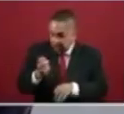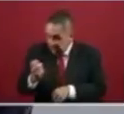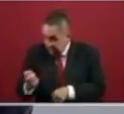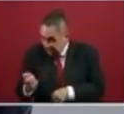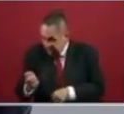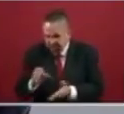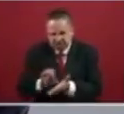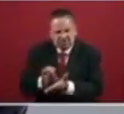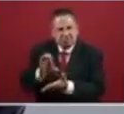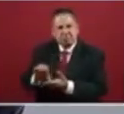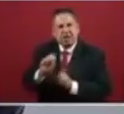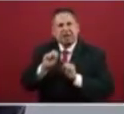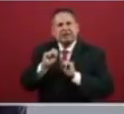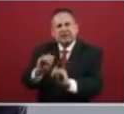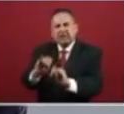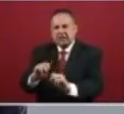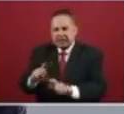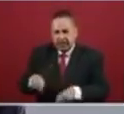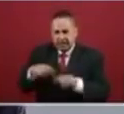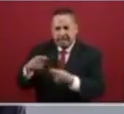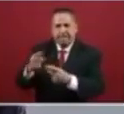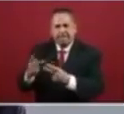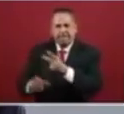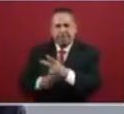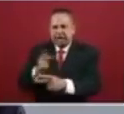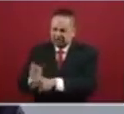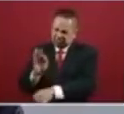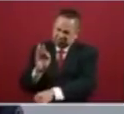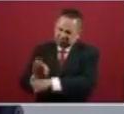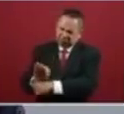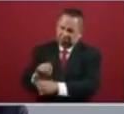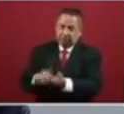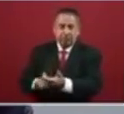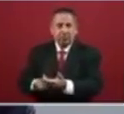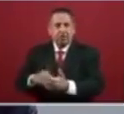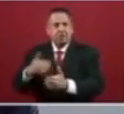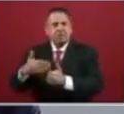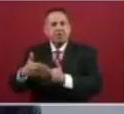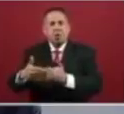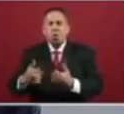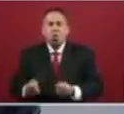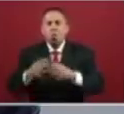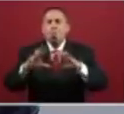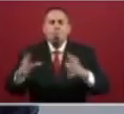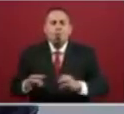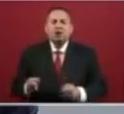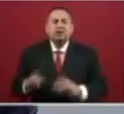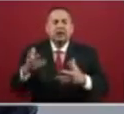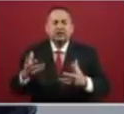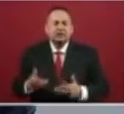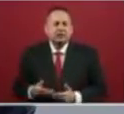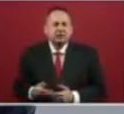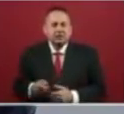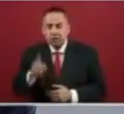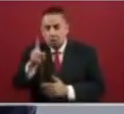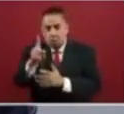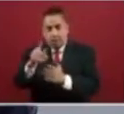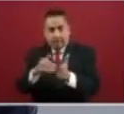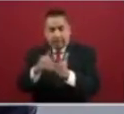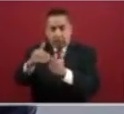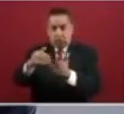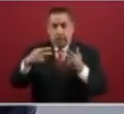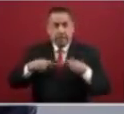programa continuará creciendo hasta llegar a beneficiar a 1,000,000